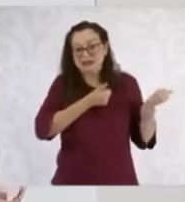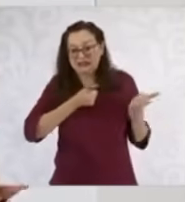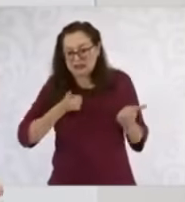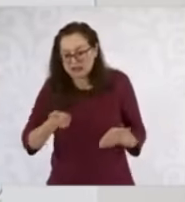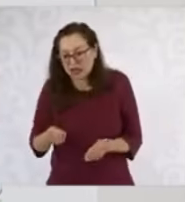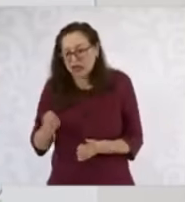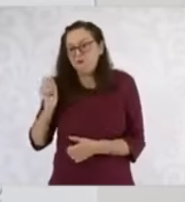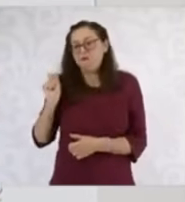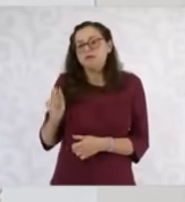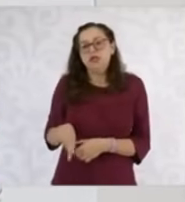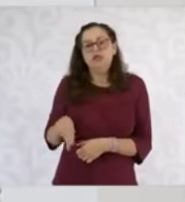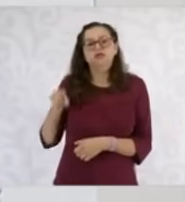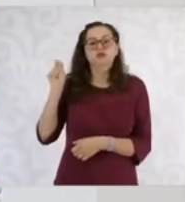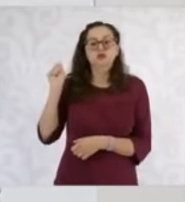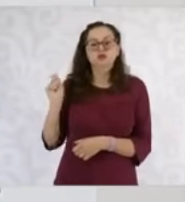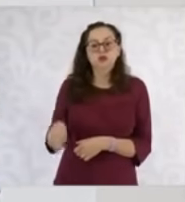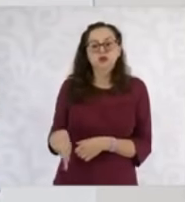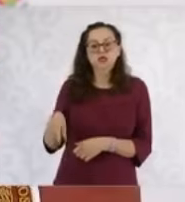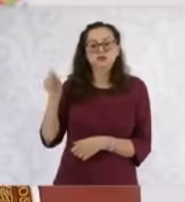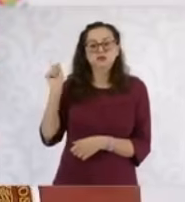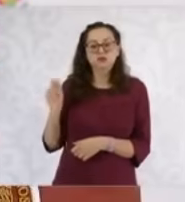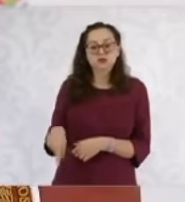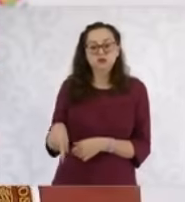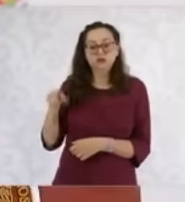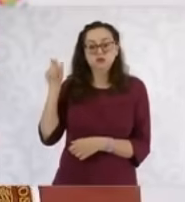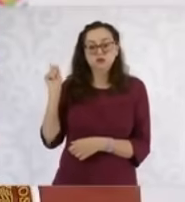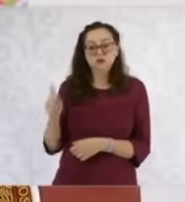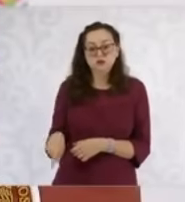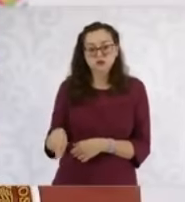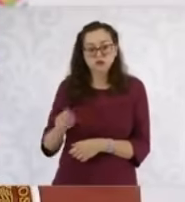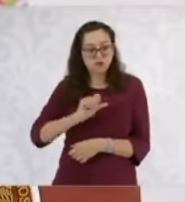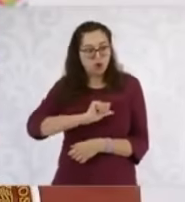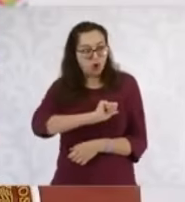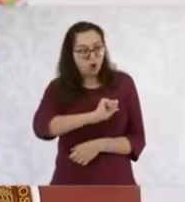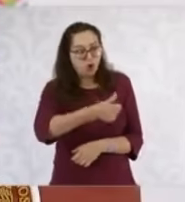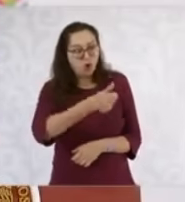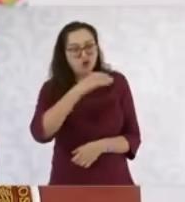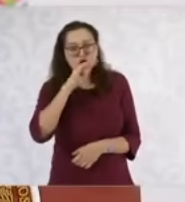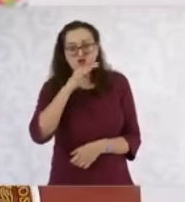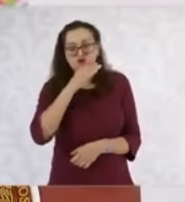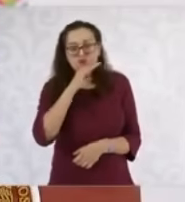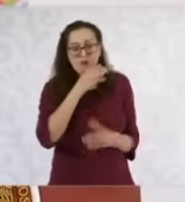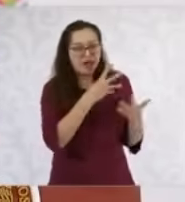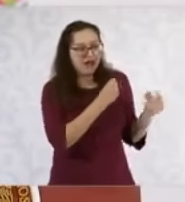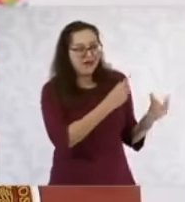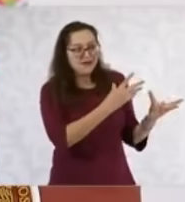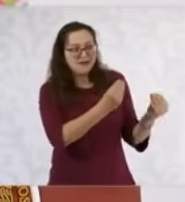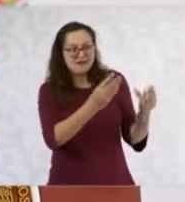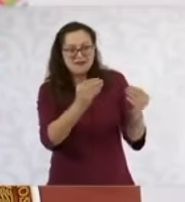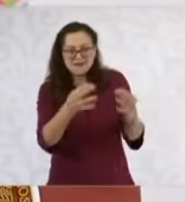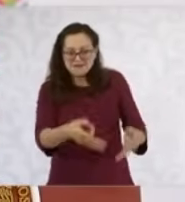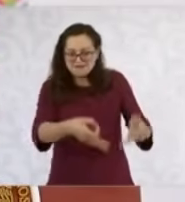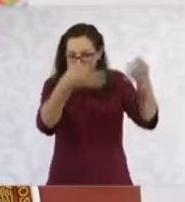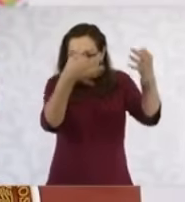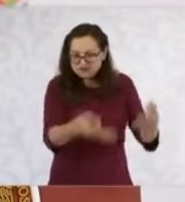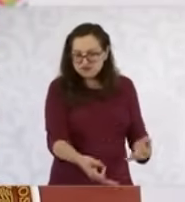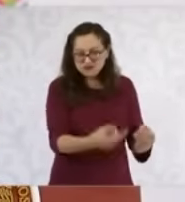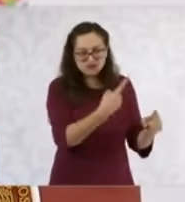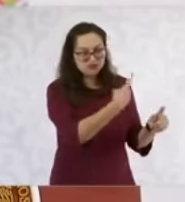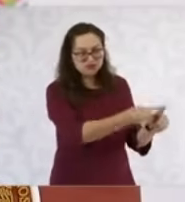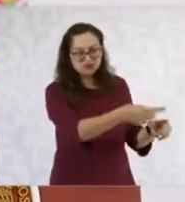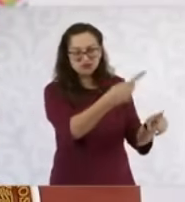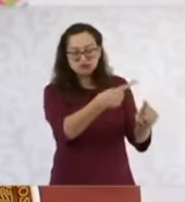diversidad genética de los maíces que surgieron de nuestros pueblos y que se han